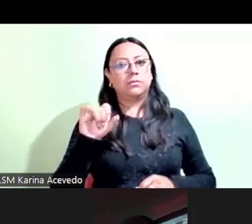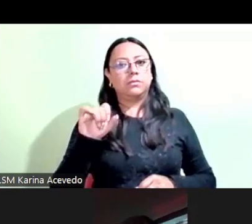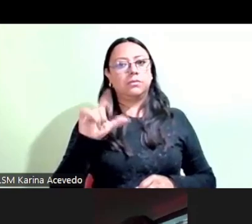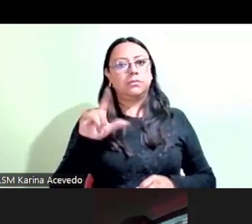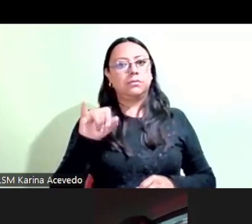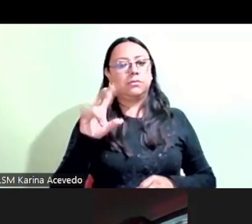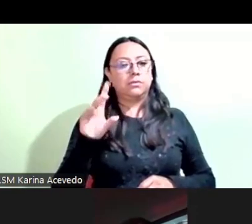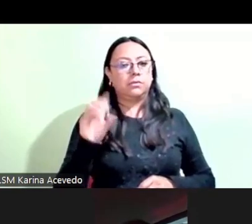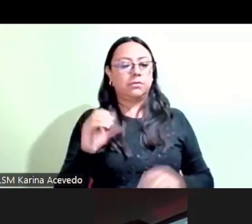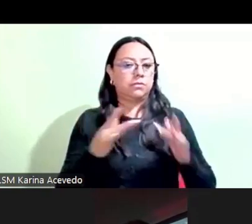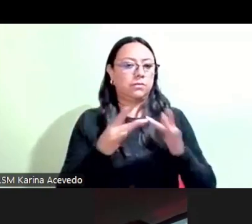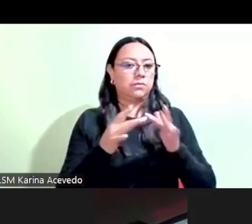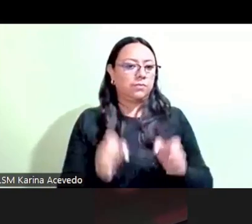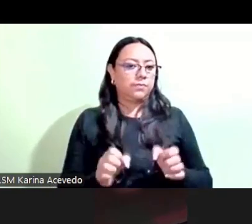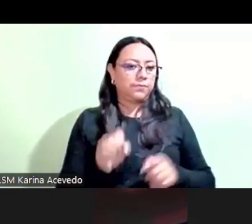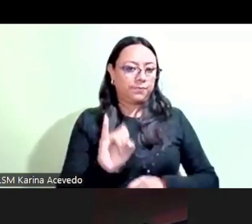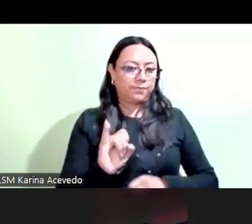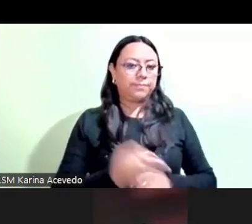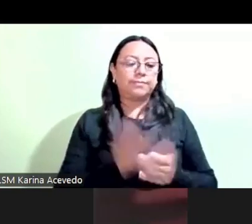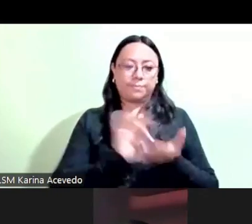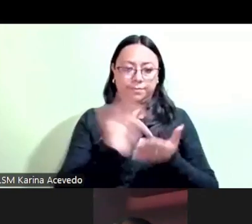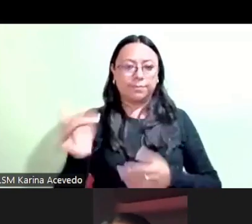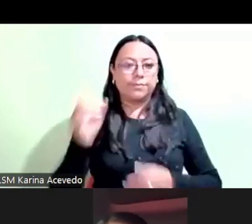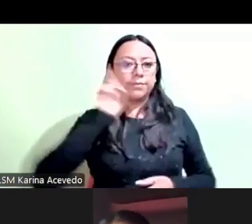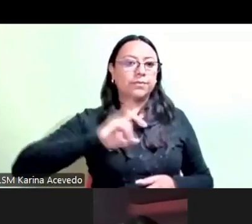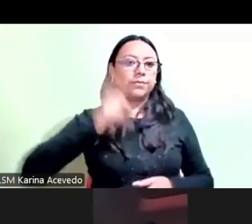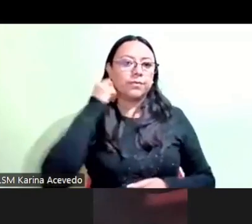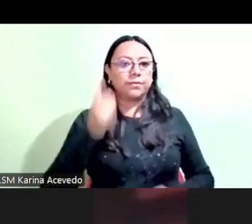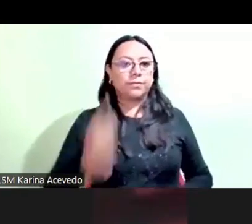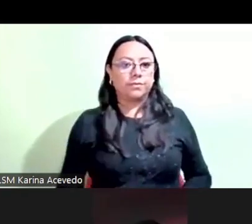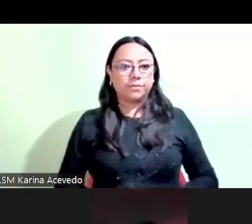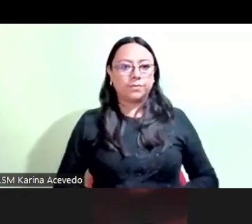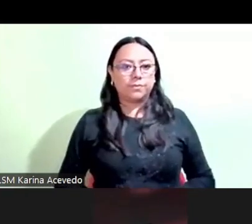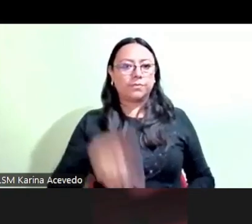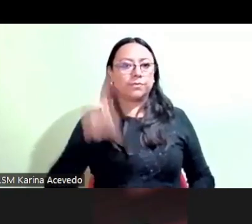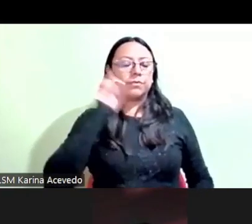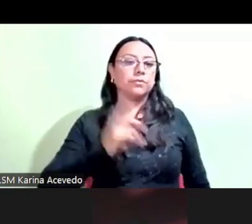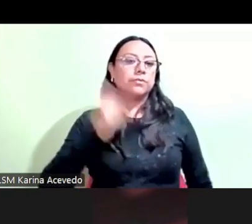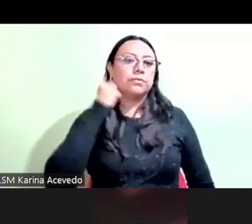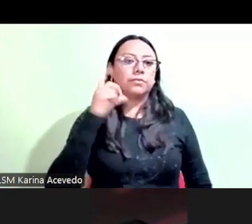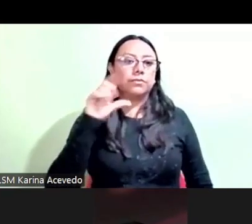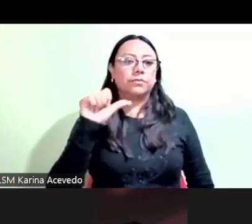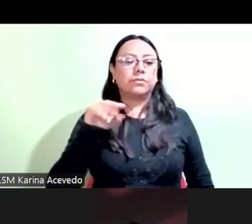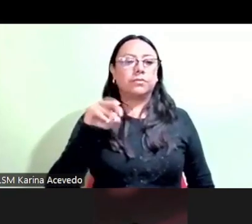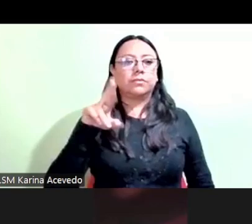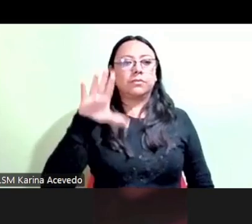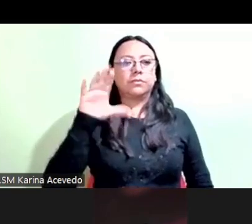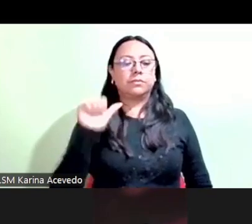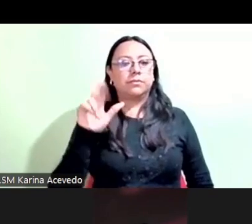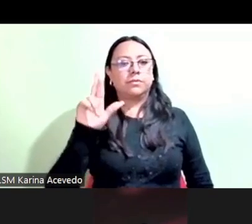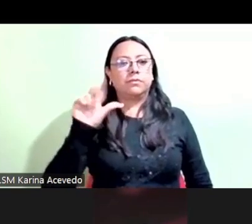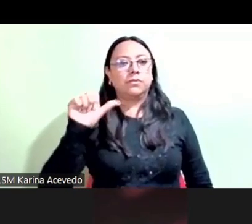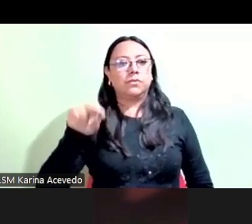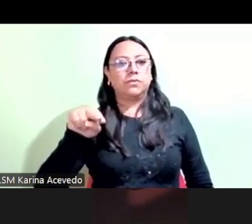Gabriela Salido, presente. Gracias, diputada. Diputada América Alejandra Rangel